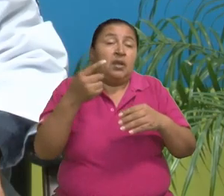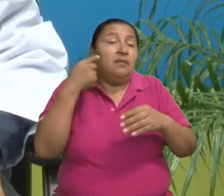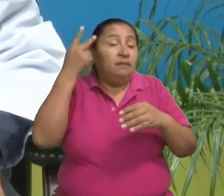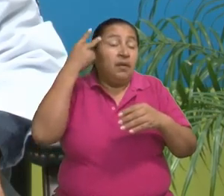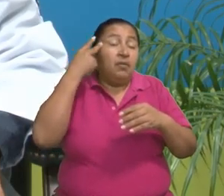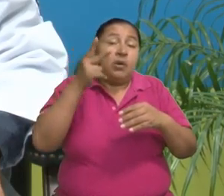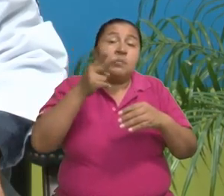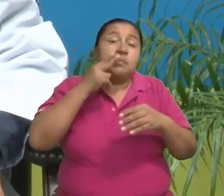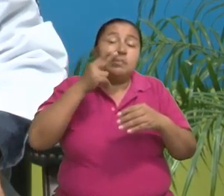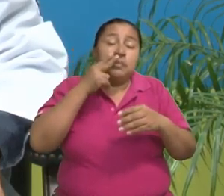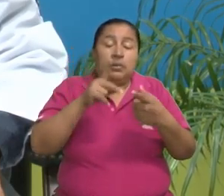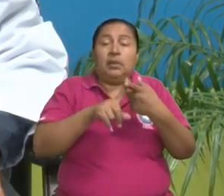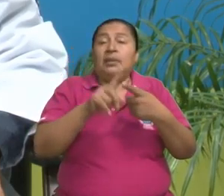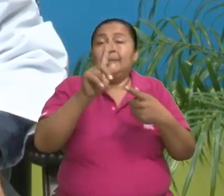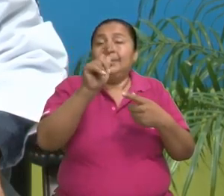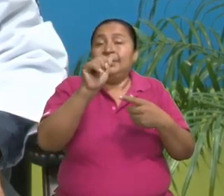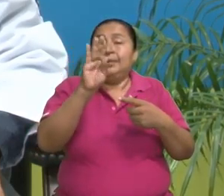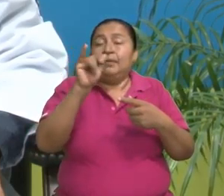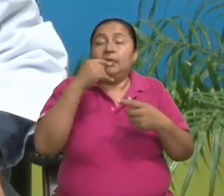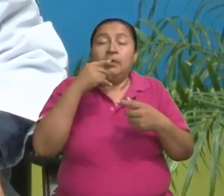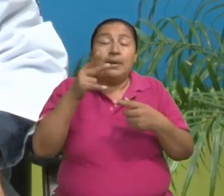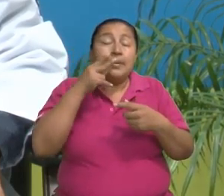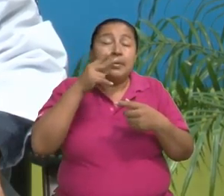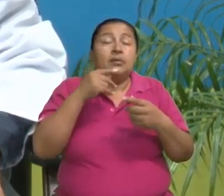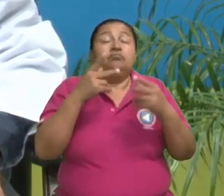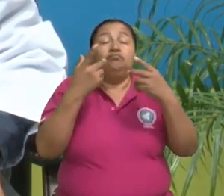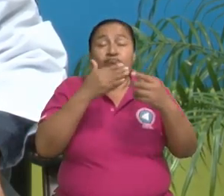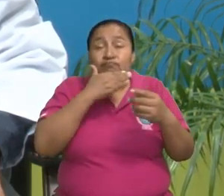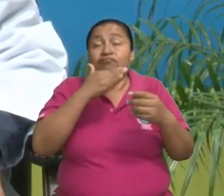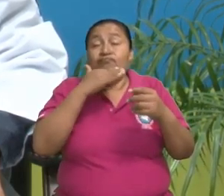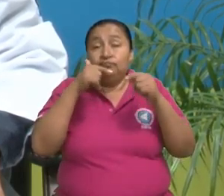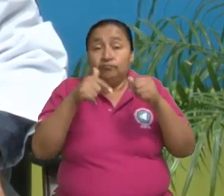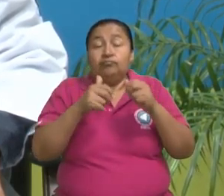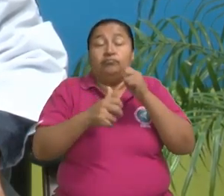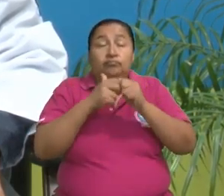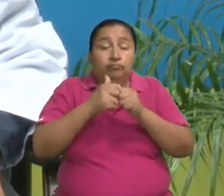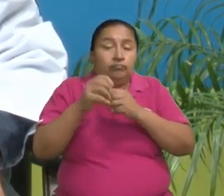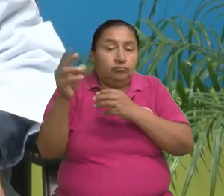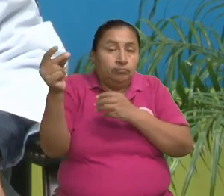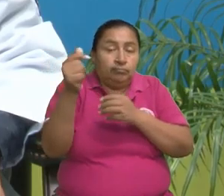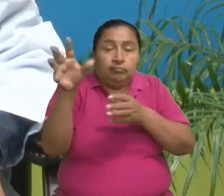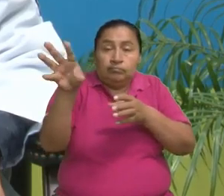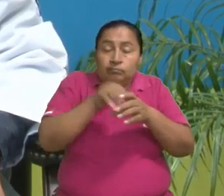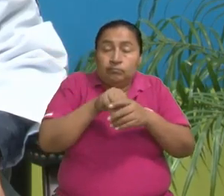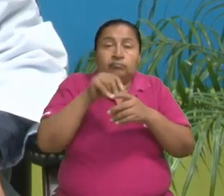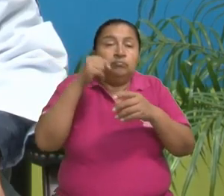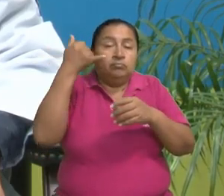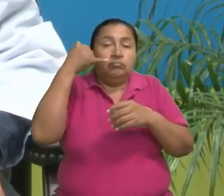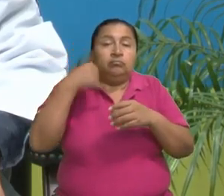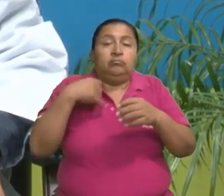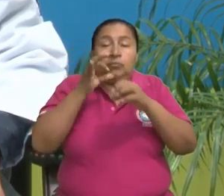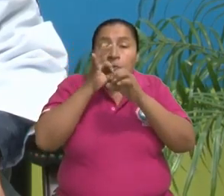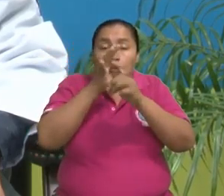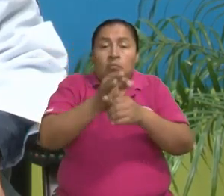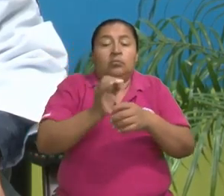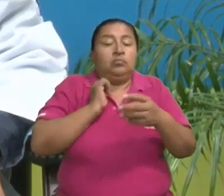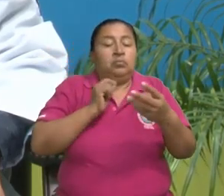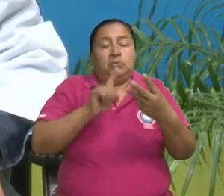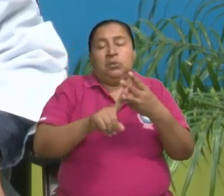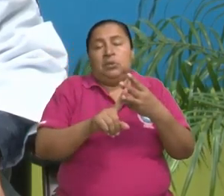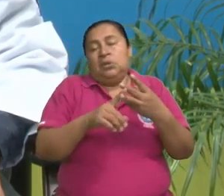el tabaco es un factor predisponente para infecciones del oído medio en vez